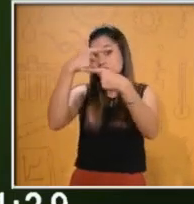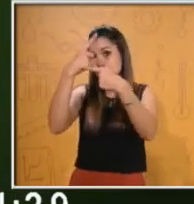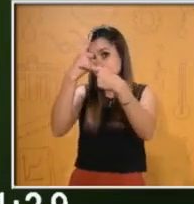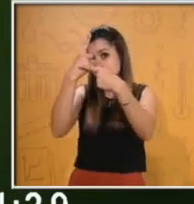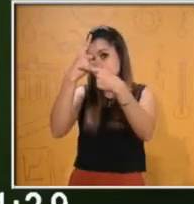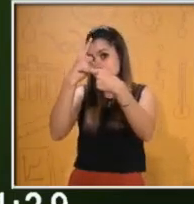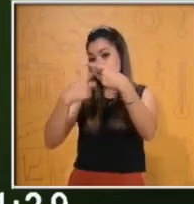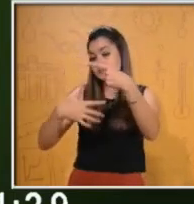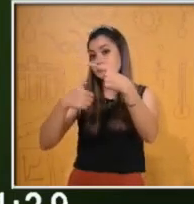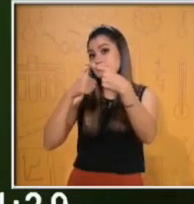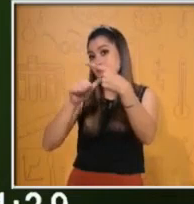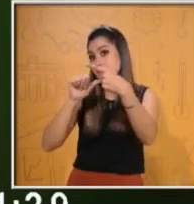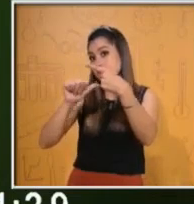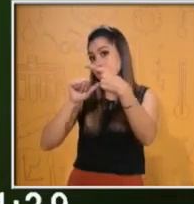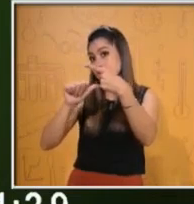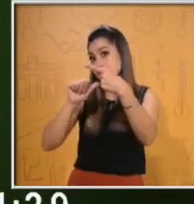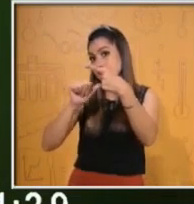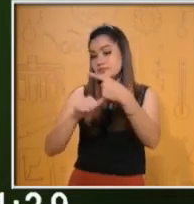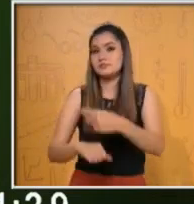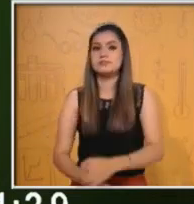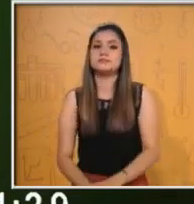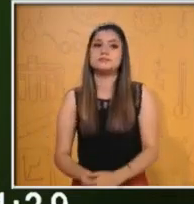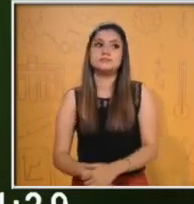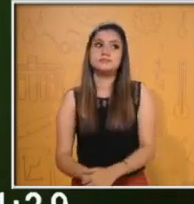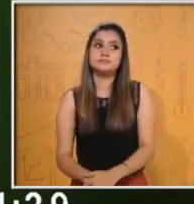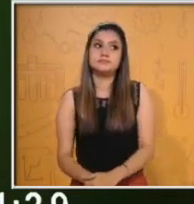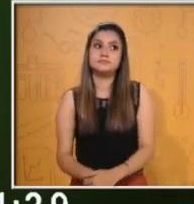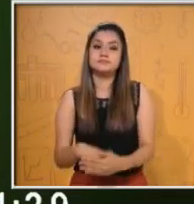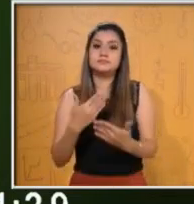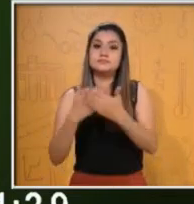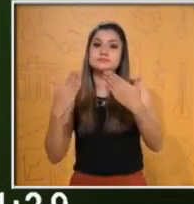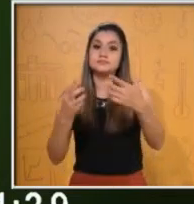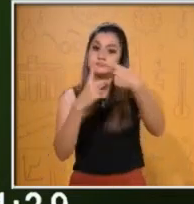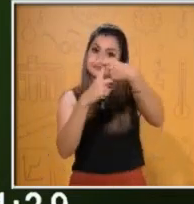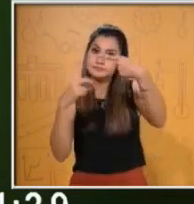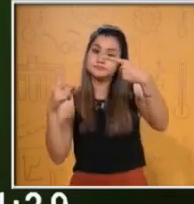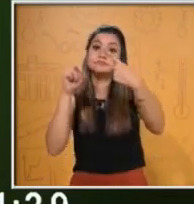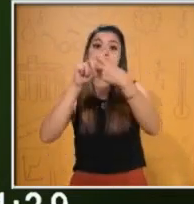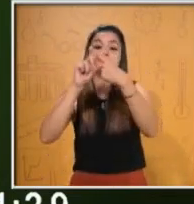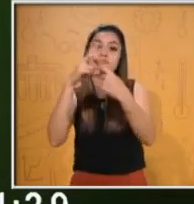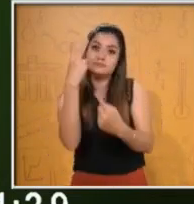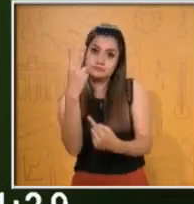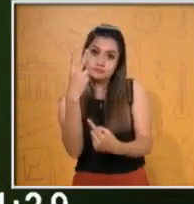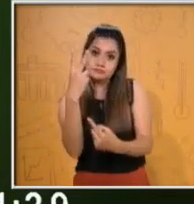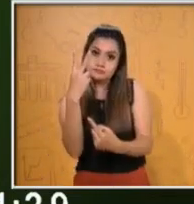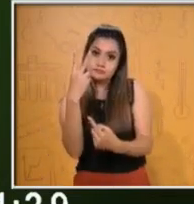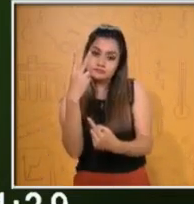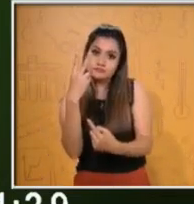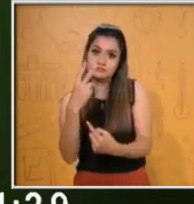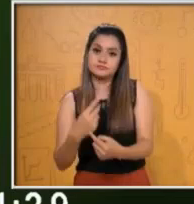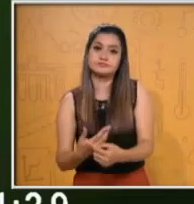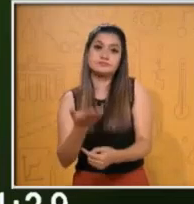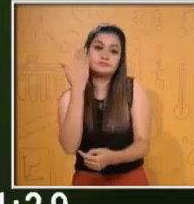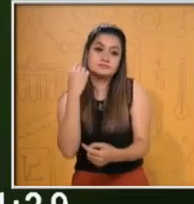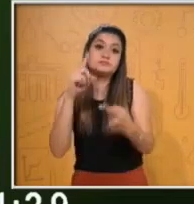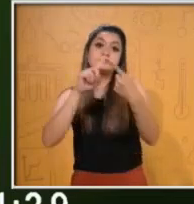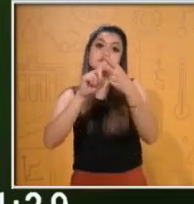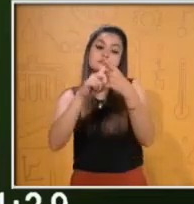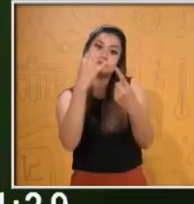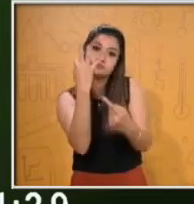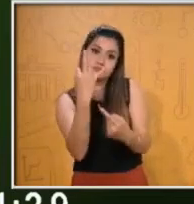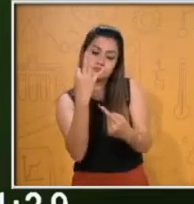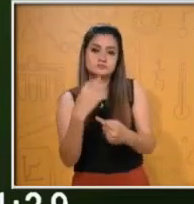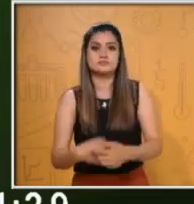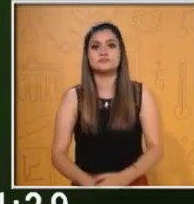el numerador igual en esta ocasión y el denominador lo voy a multiplicar por 2. En el anterior lo multipliqué por 3 el